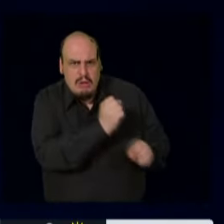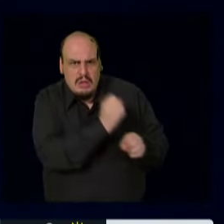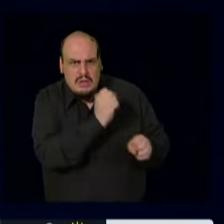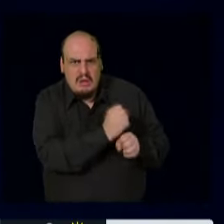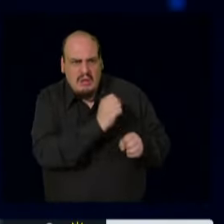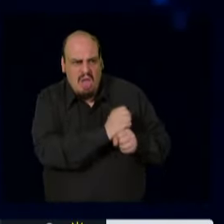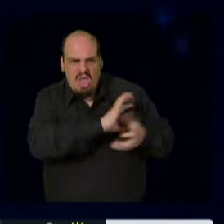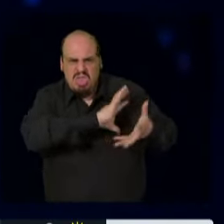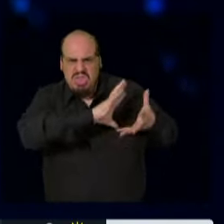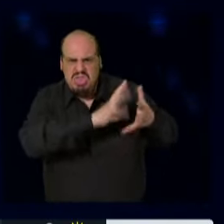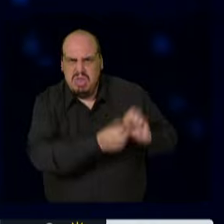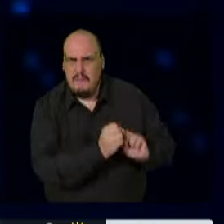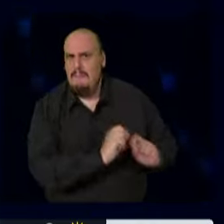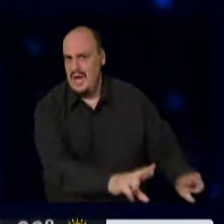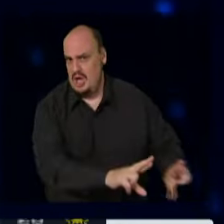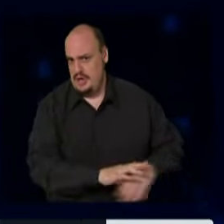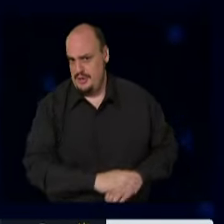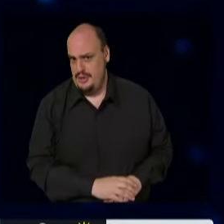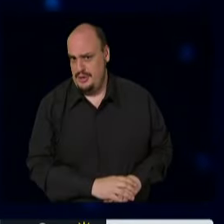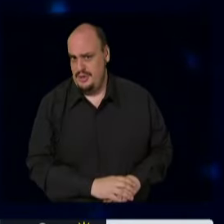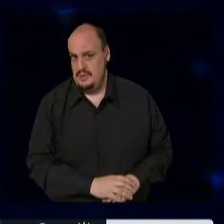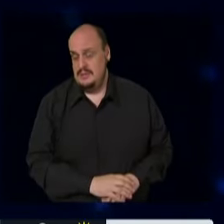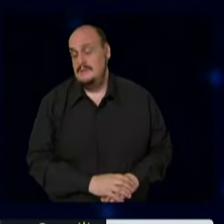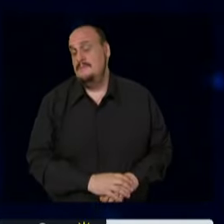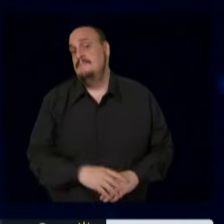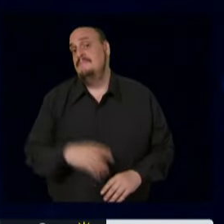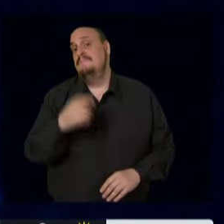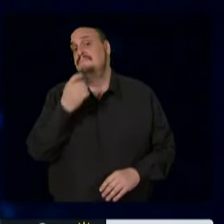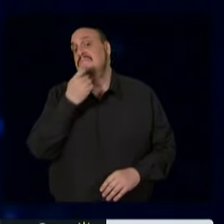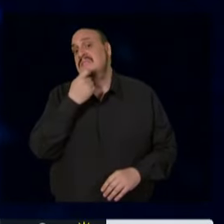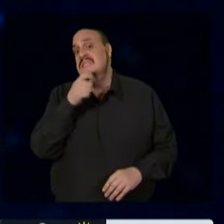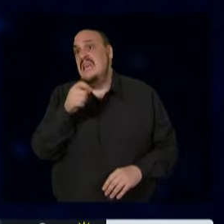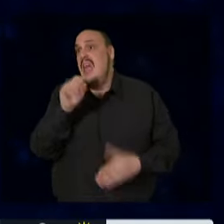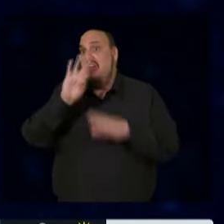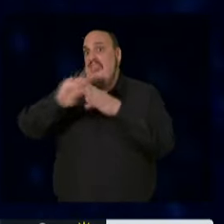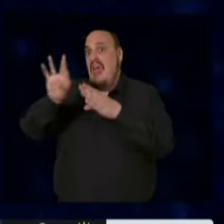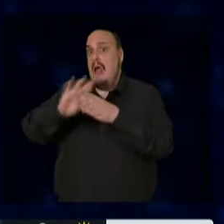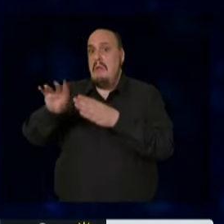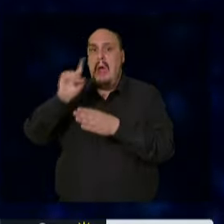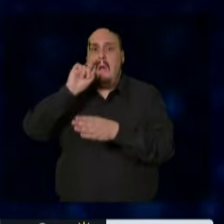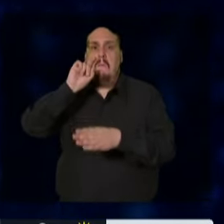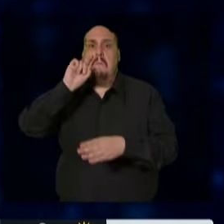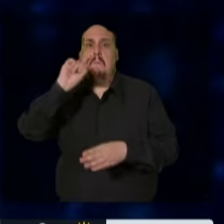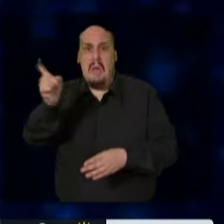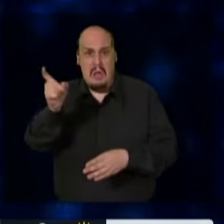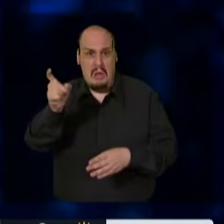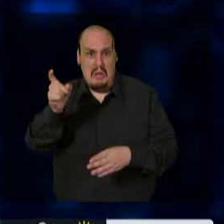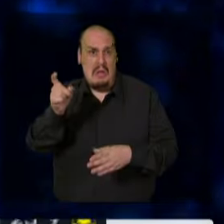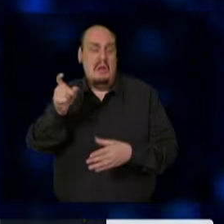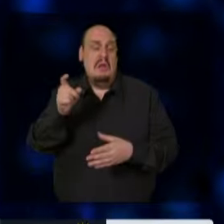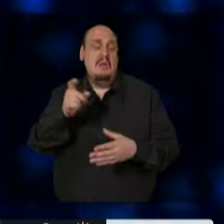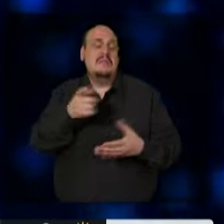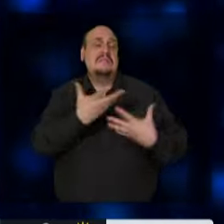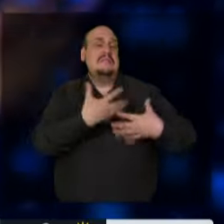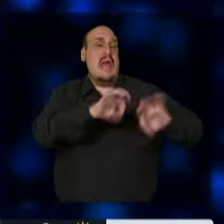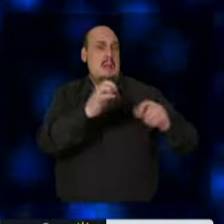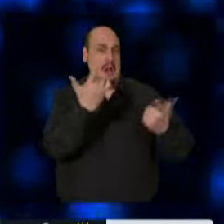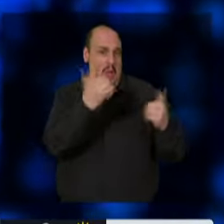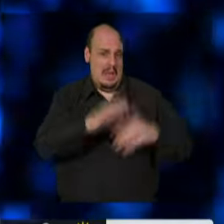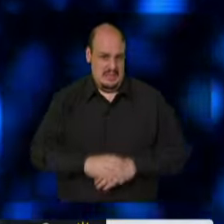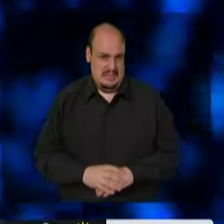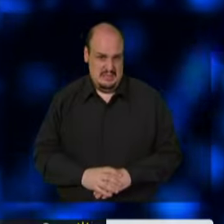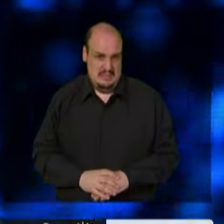ser mucho peores. No hay salida si no se desconoce esa deuda ilegal, ilegítima y fraudulenta. Y ahora